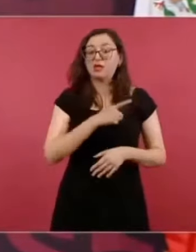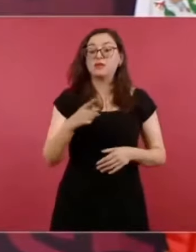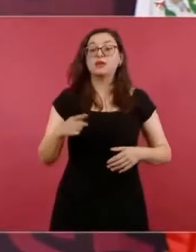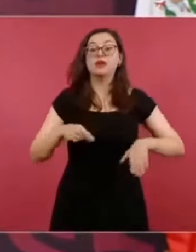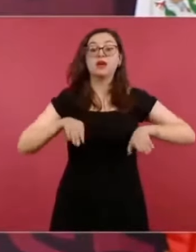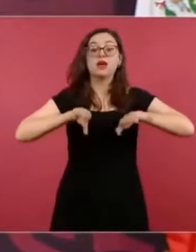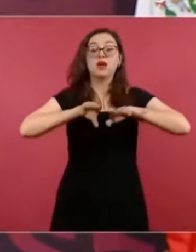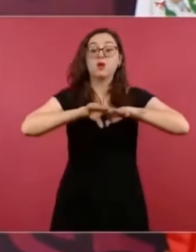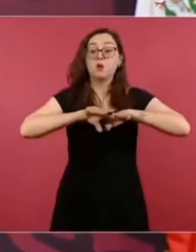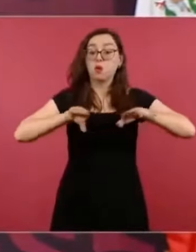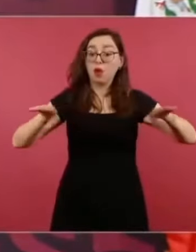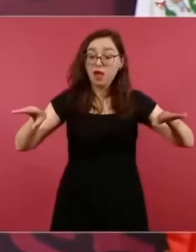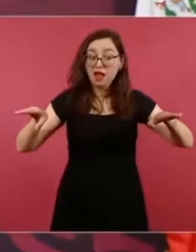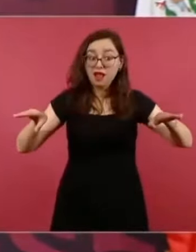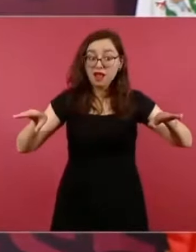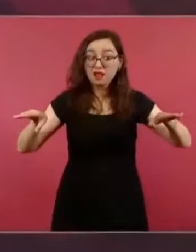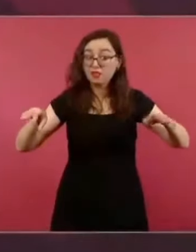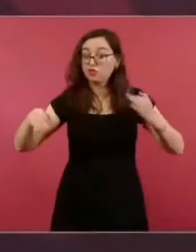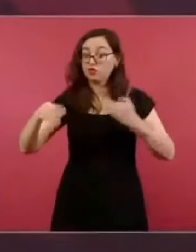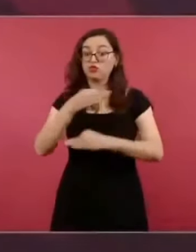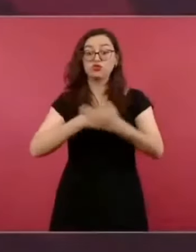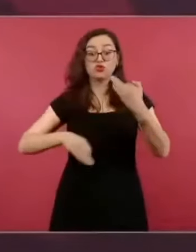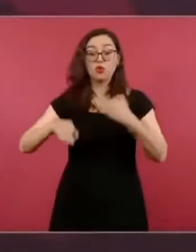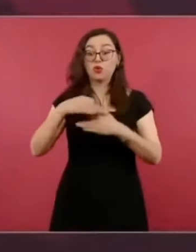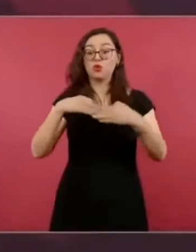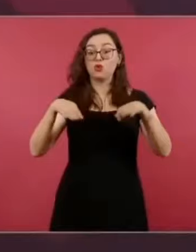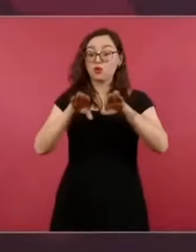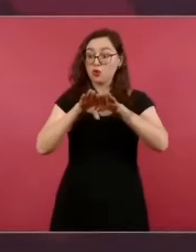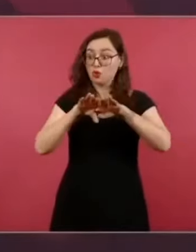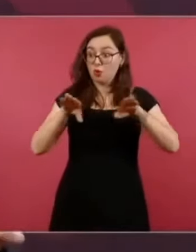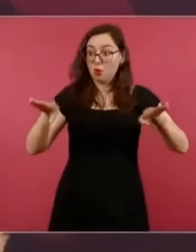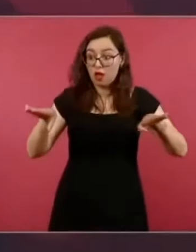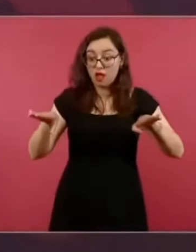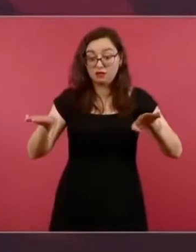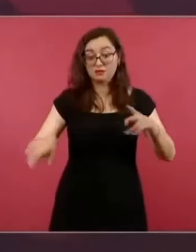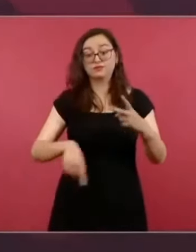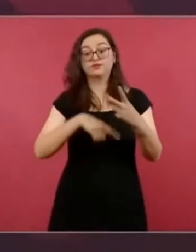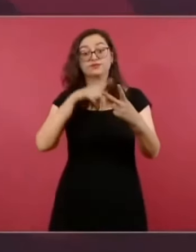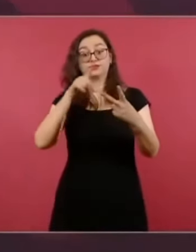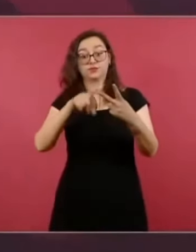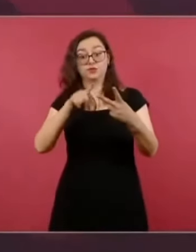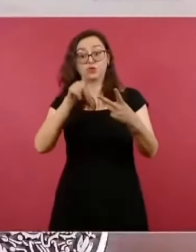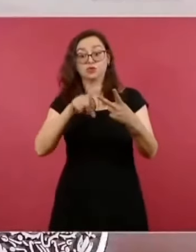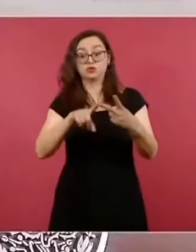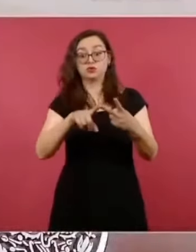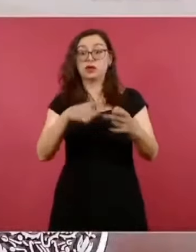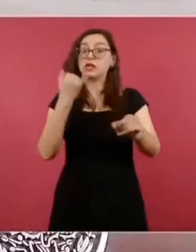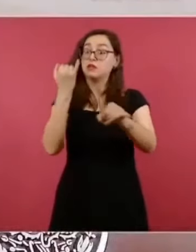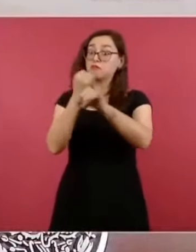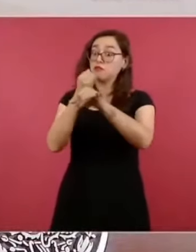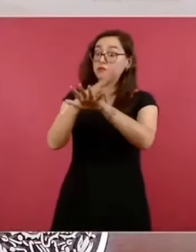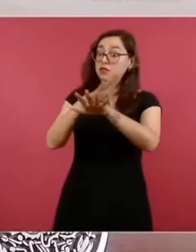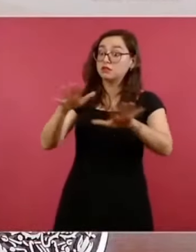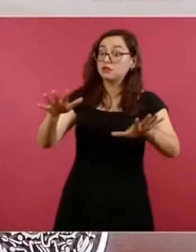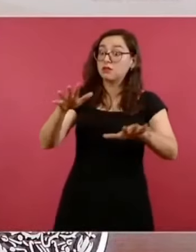Y lo otro que es fundamental, es una regla de oro, no mentir,